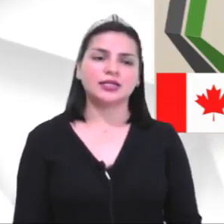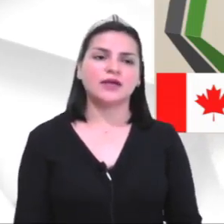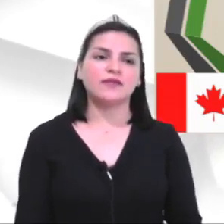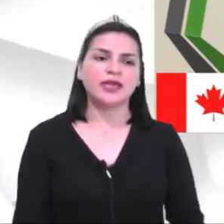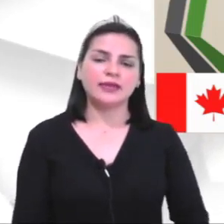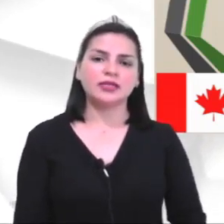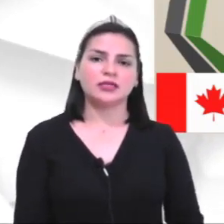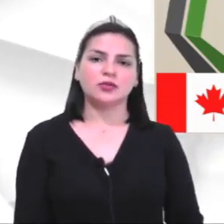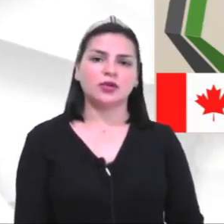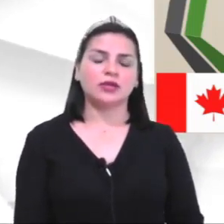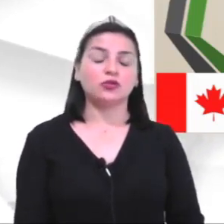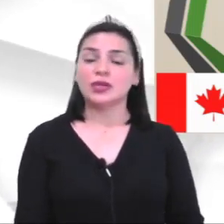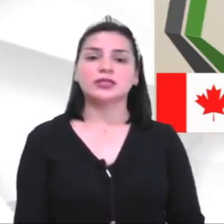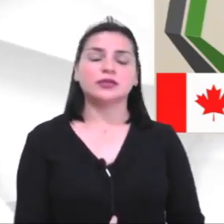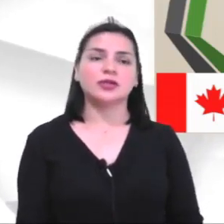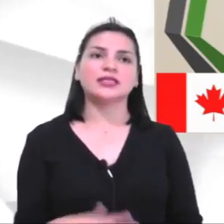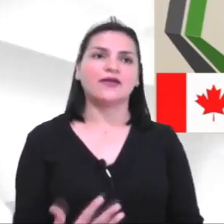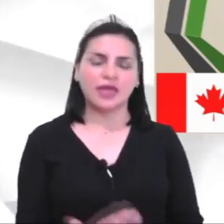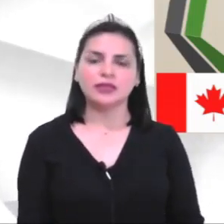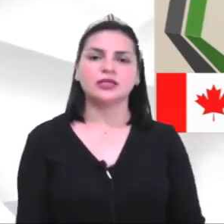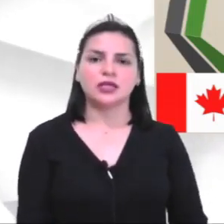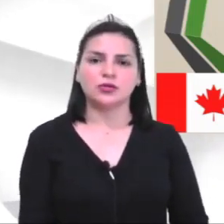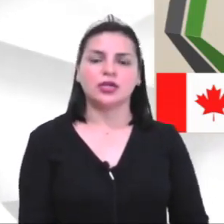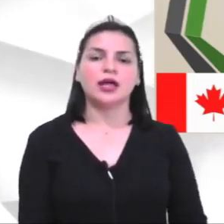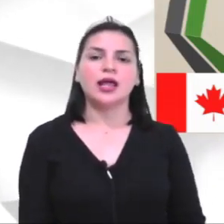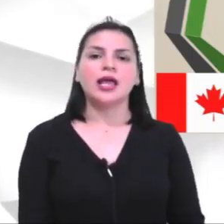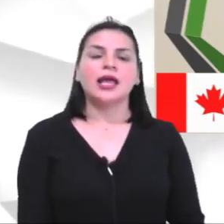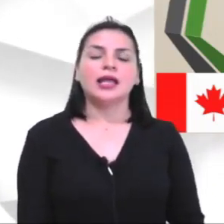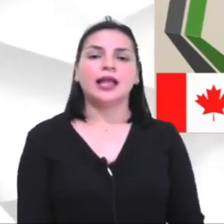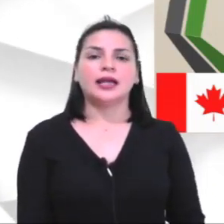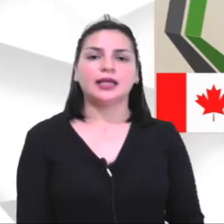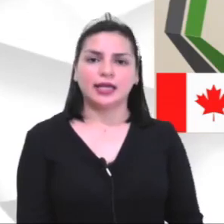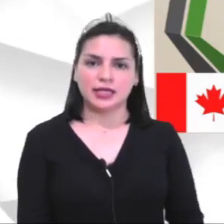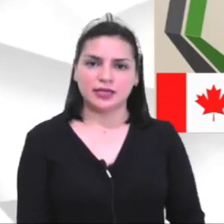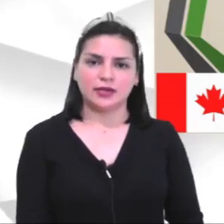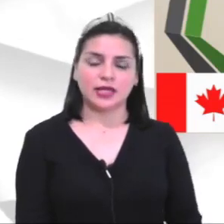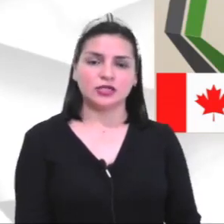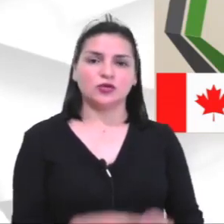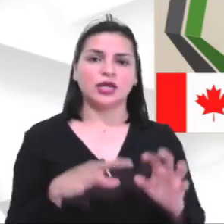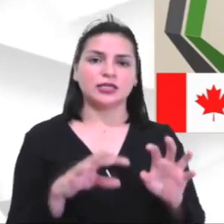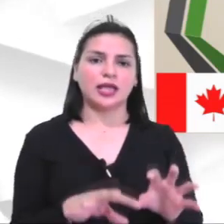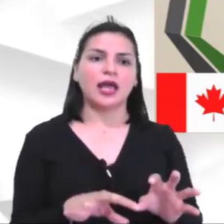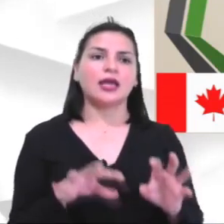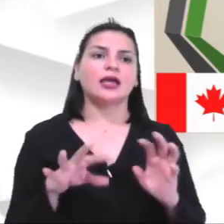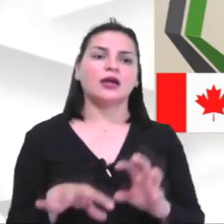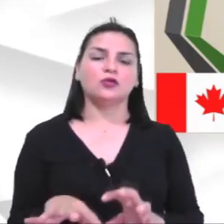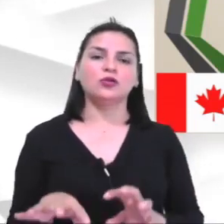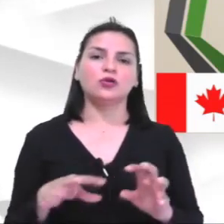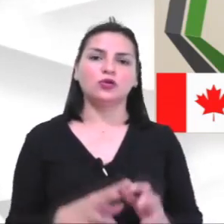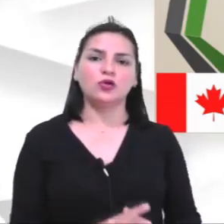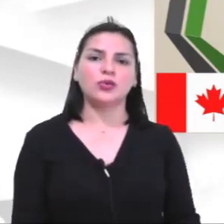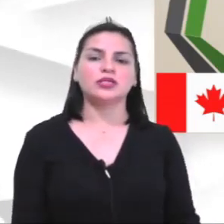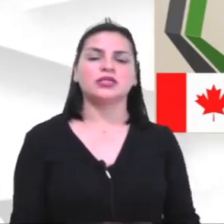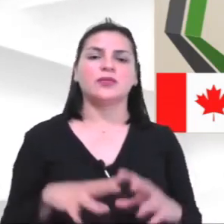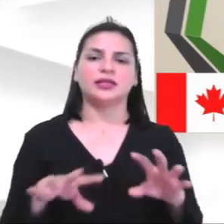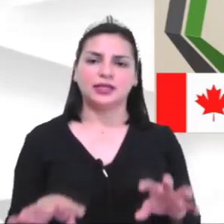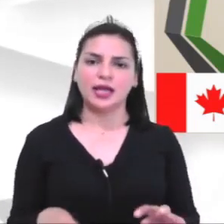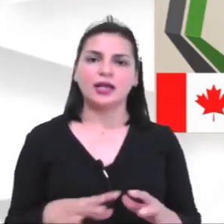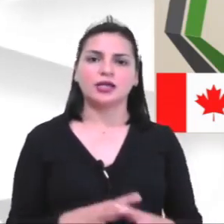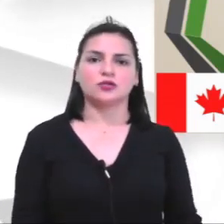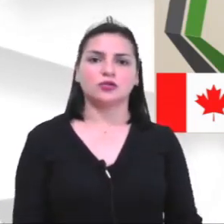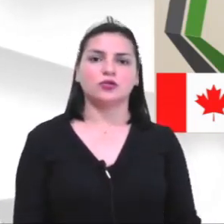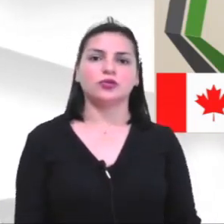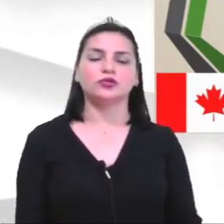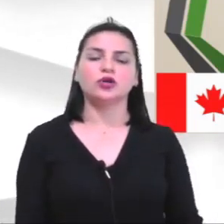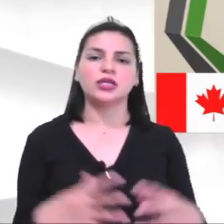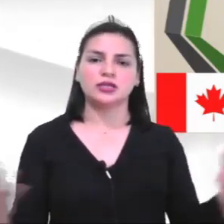Allí está bien no está bien distribuida la riqueza, ¿verdad? Sino que está en algunos grupos y se mantiene